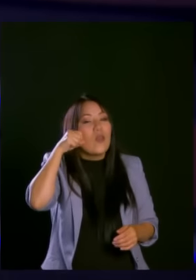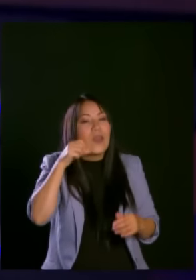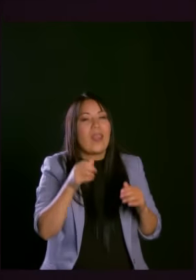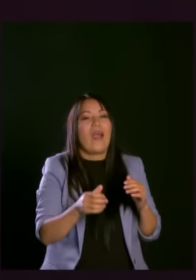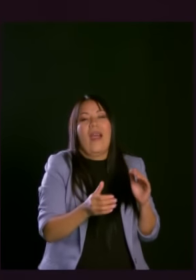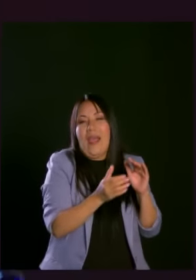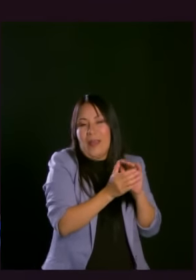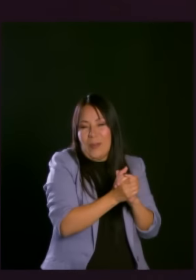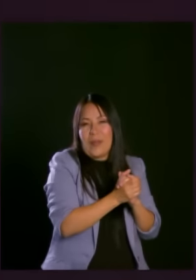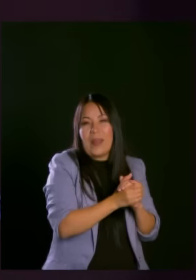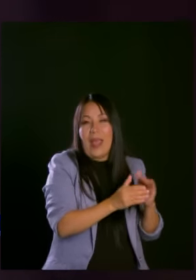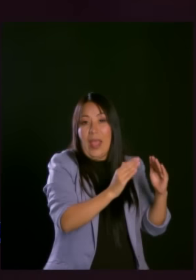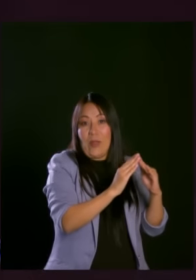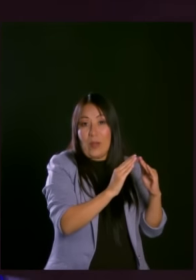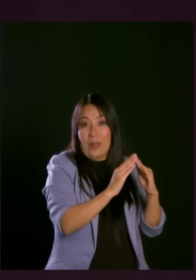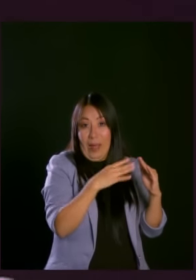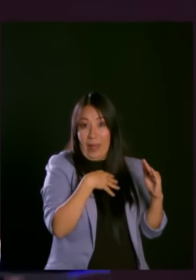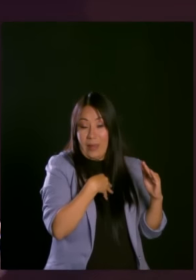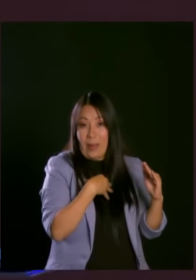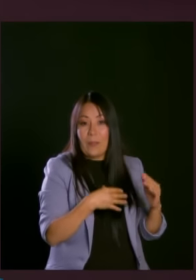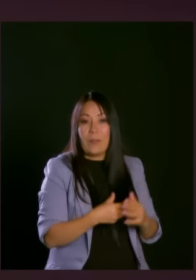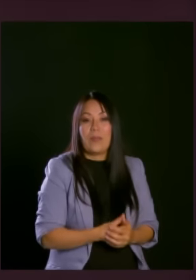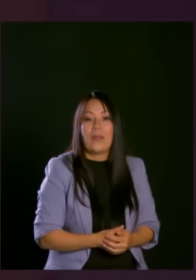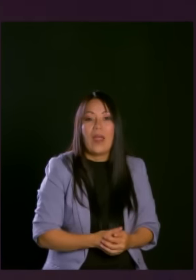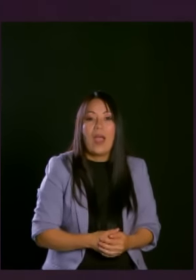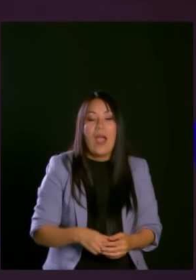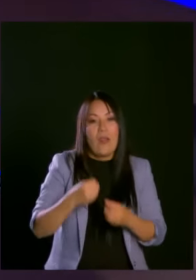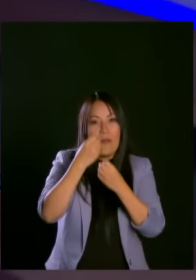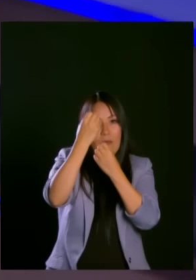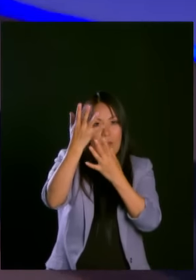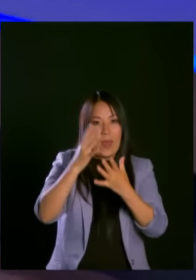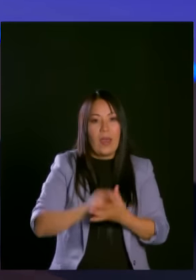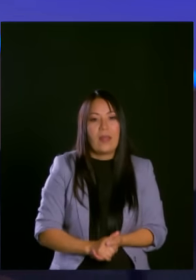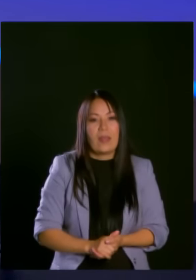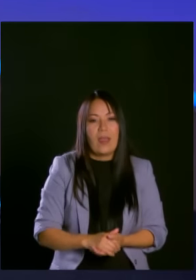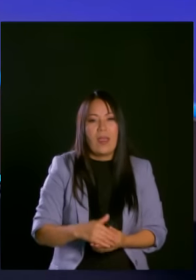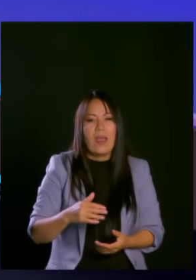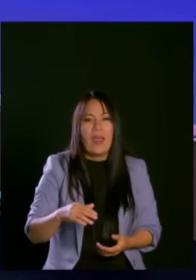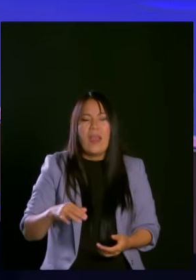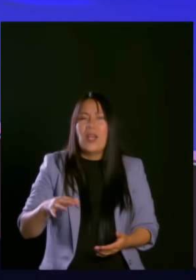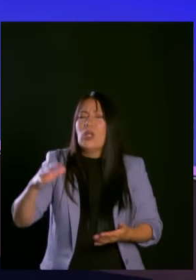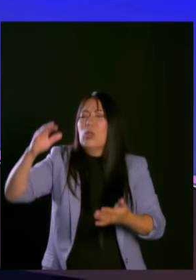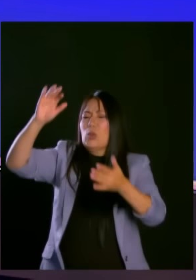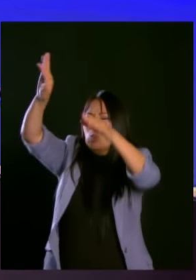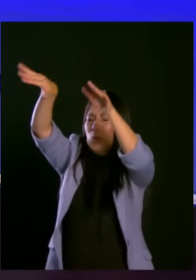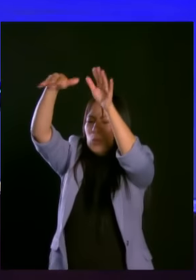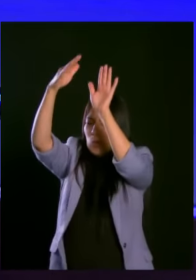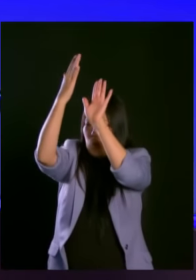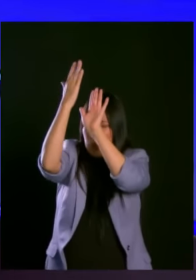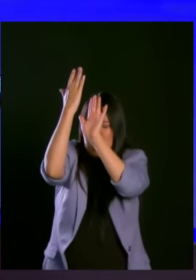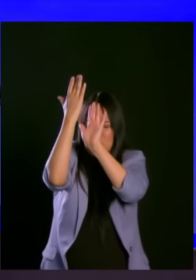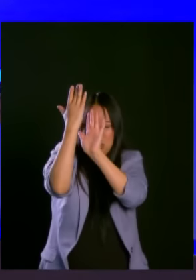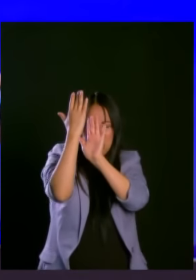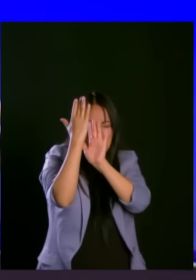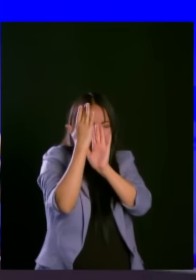día esto los que estuvieron en la bodeguita son testigos de eso. Me invadió una presencia de Dios tan preciosa en la